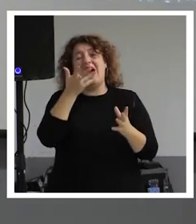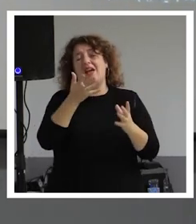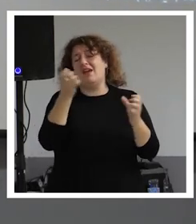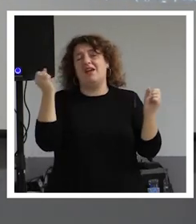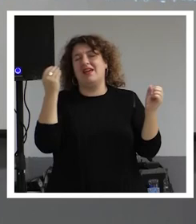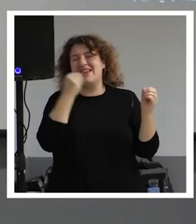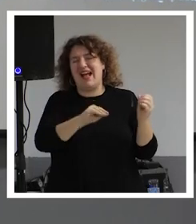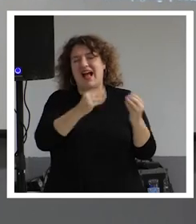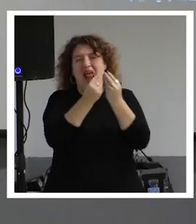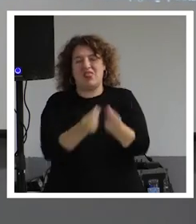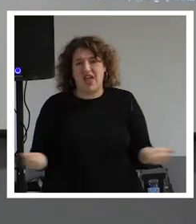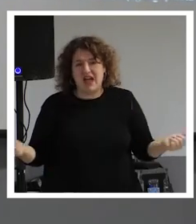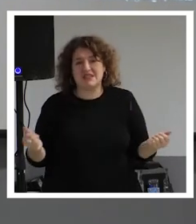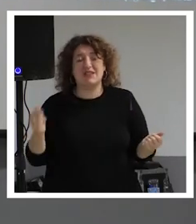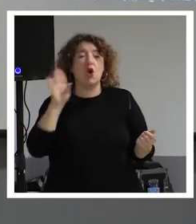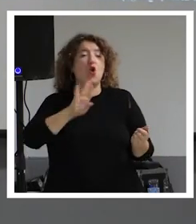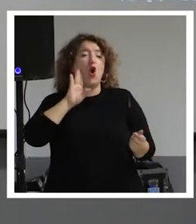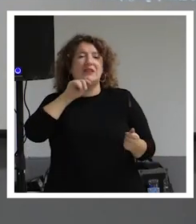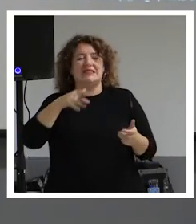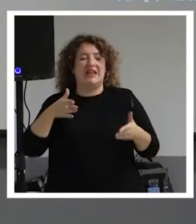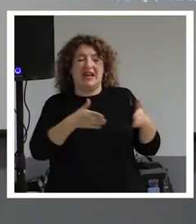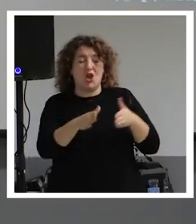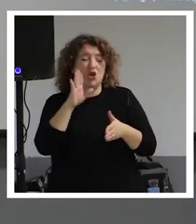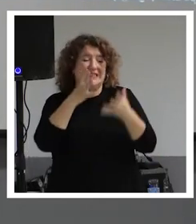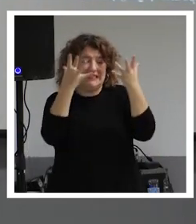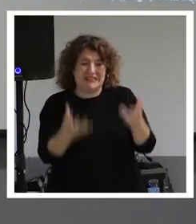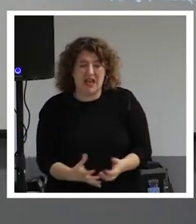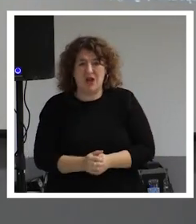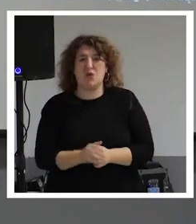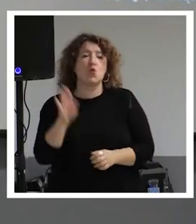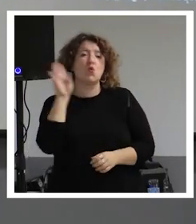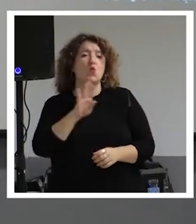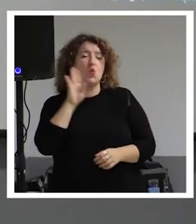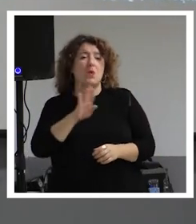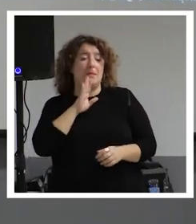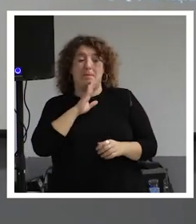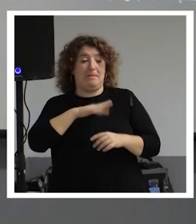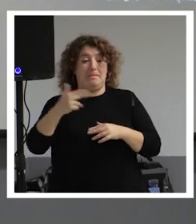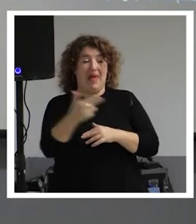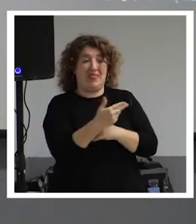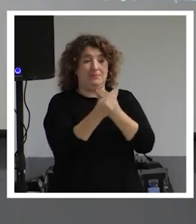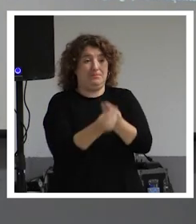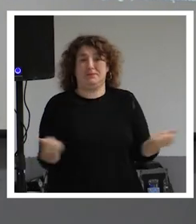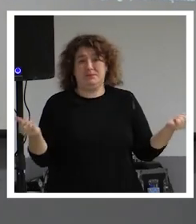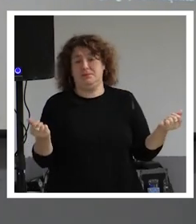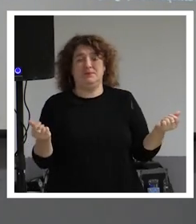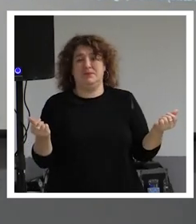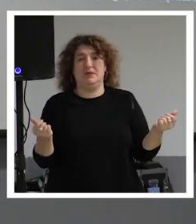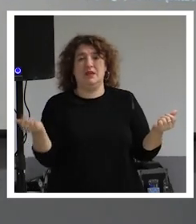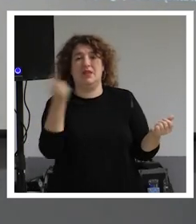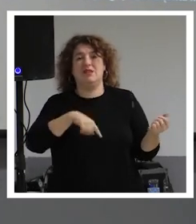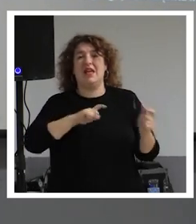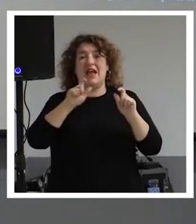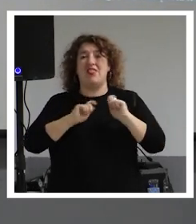en 17 metros cuadrados en donde las leyes se compraban como les decía antes en donde se están derritiendo los glaciares en donde la empresas